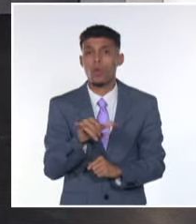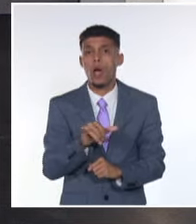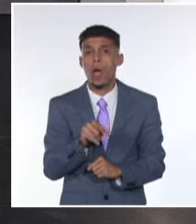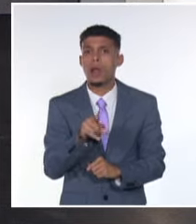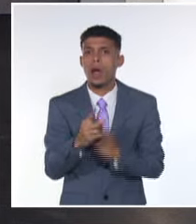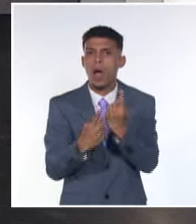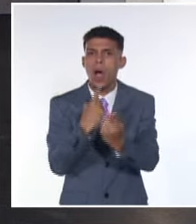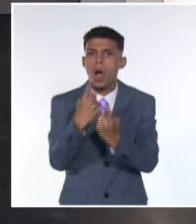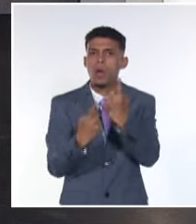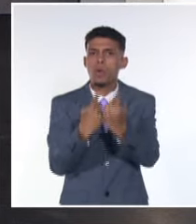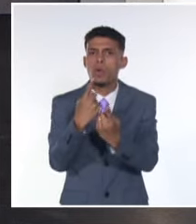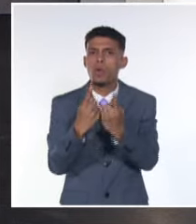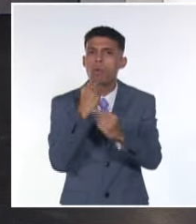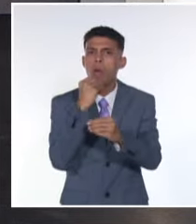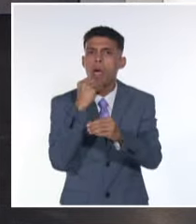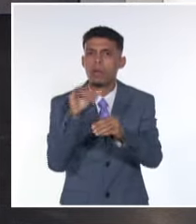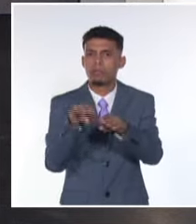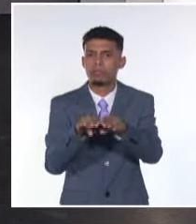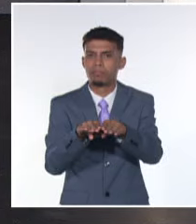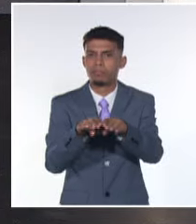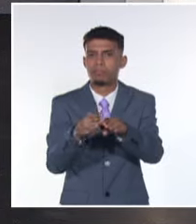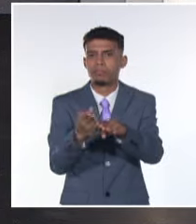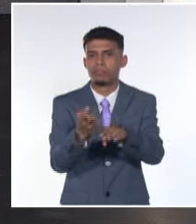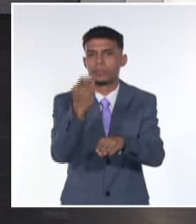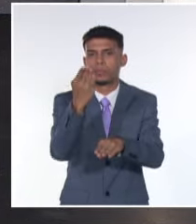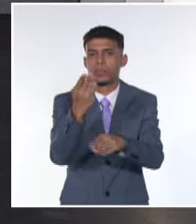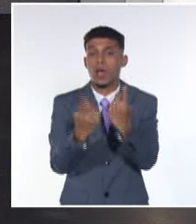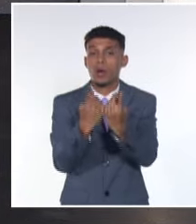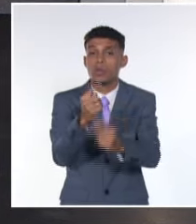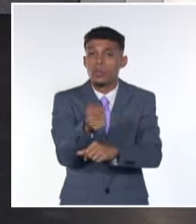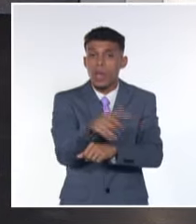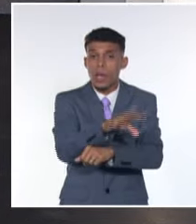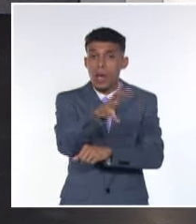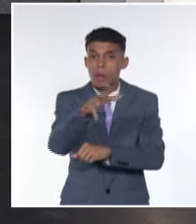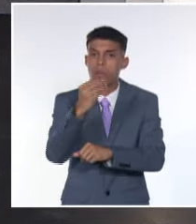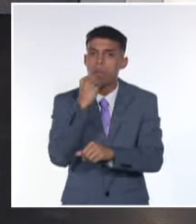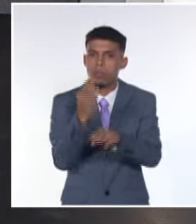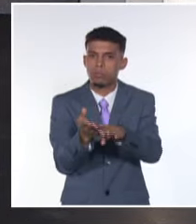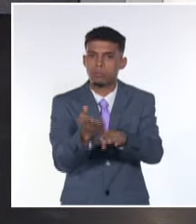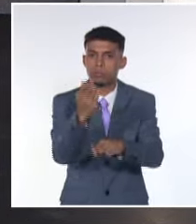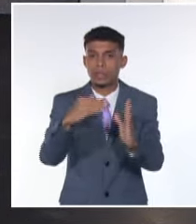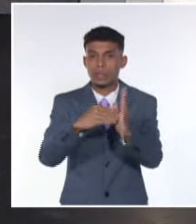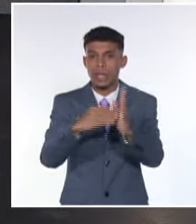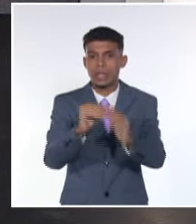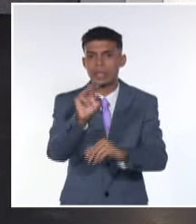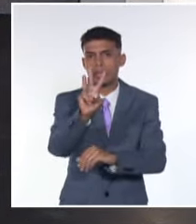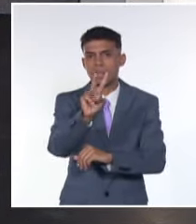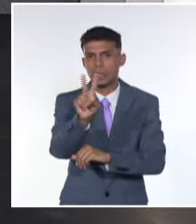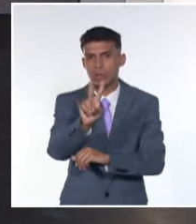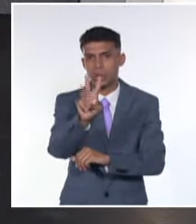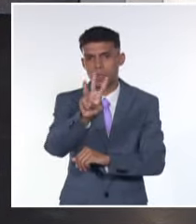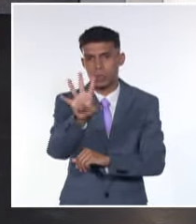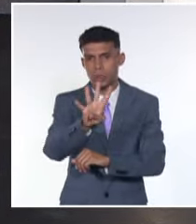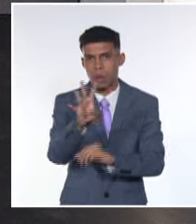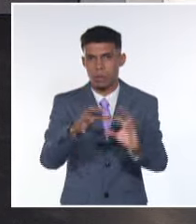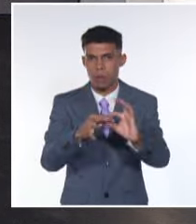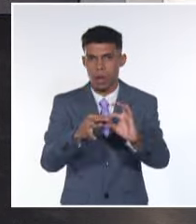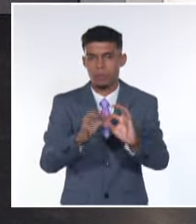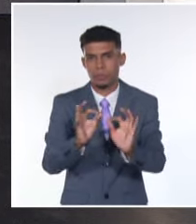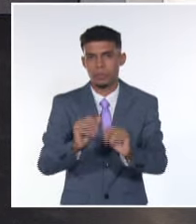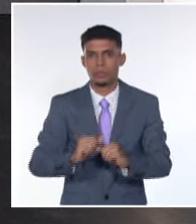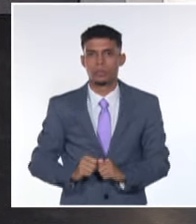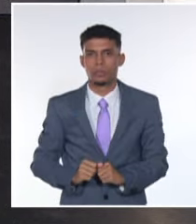valor ligeramente inferior y también algo superiores en zonas costeras, y las máximas en la tarde por encima de los 32, 34 grados llegarán ya valores de